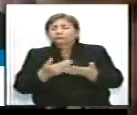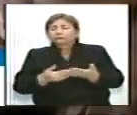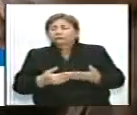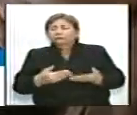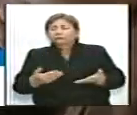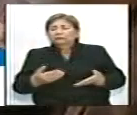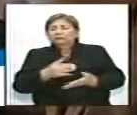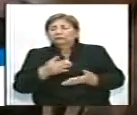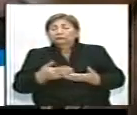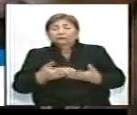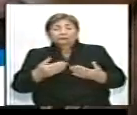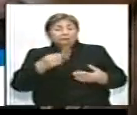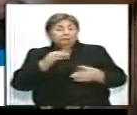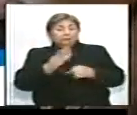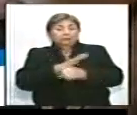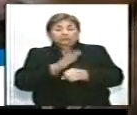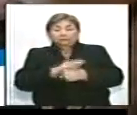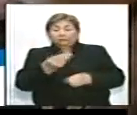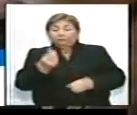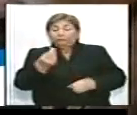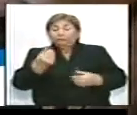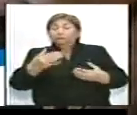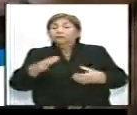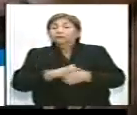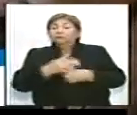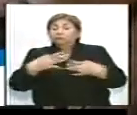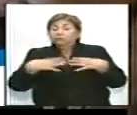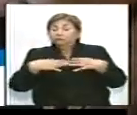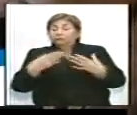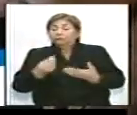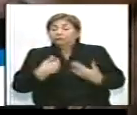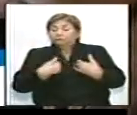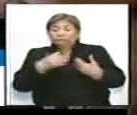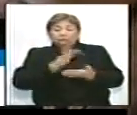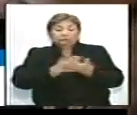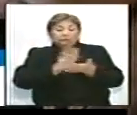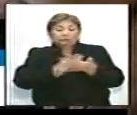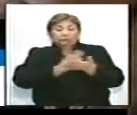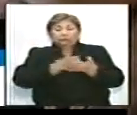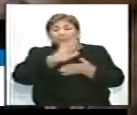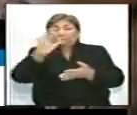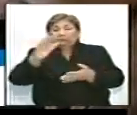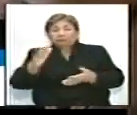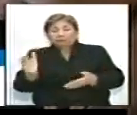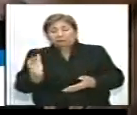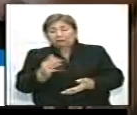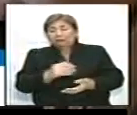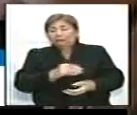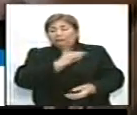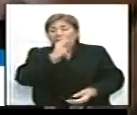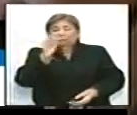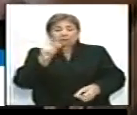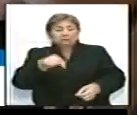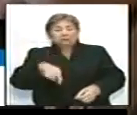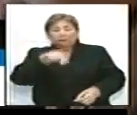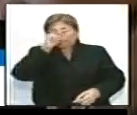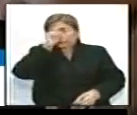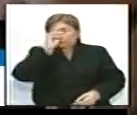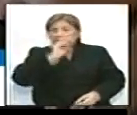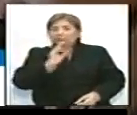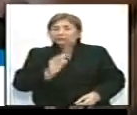Pero caramba, todo el mundo estaba ocupado y ganaba buenos salarios. Y se daban el lujo luego de limpiar todo lo que habían contaminado. Y eso nunca se va a dar acá en el